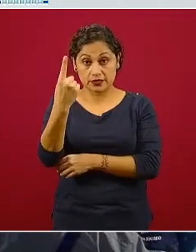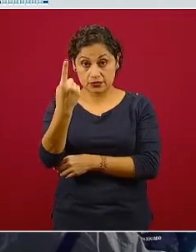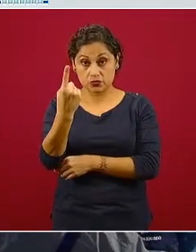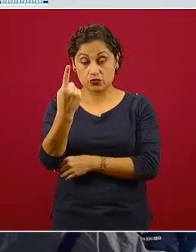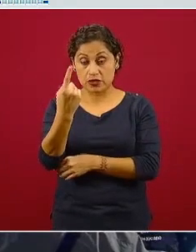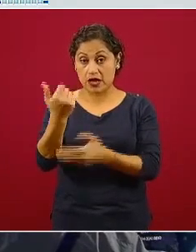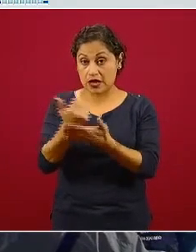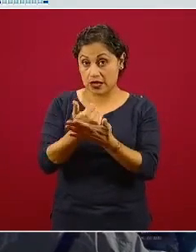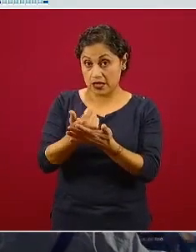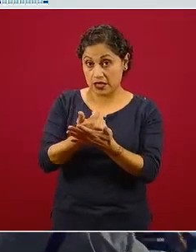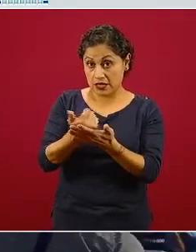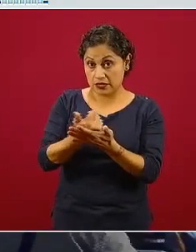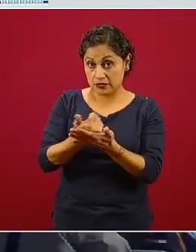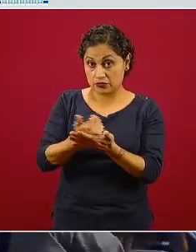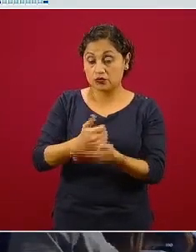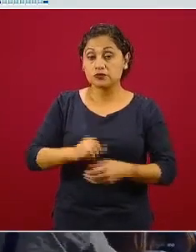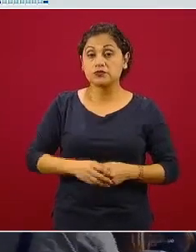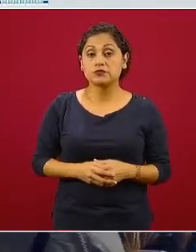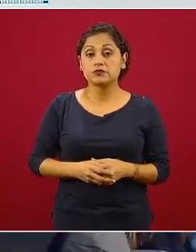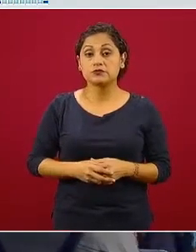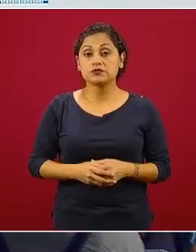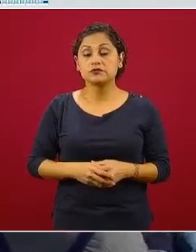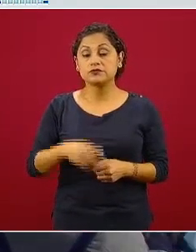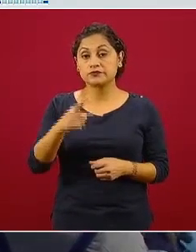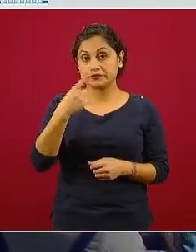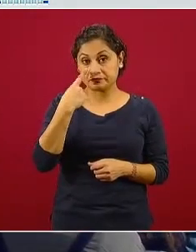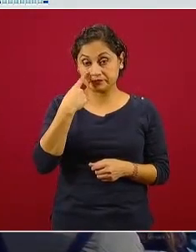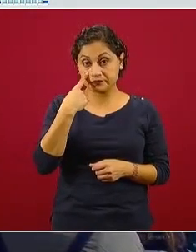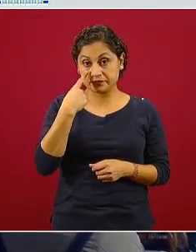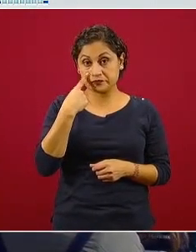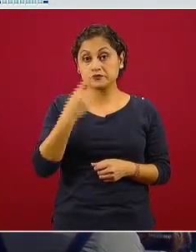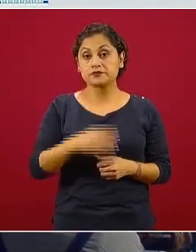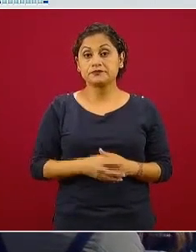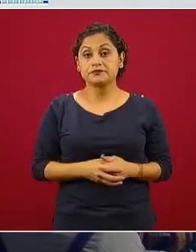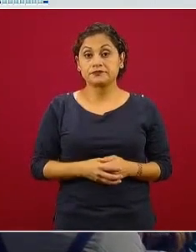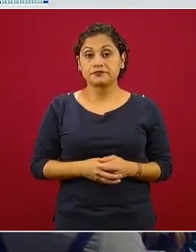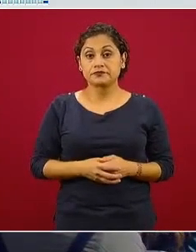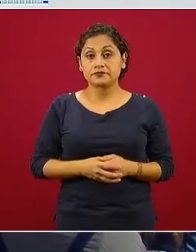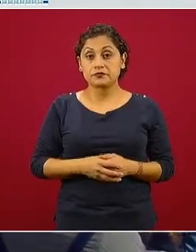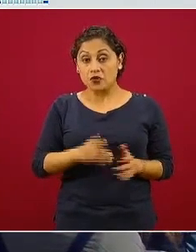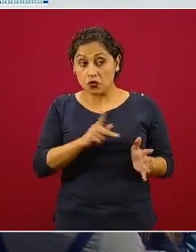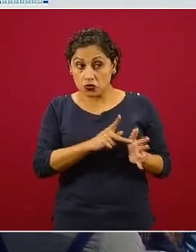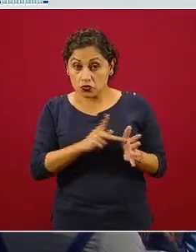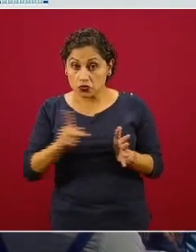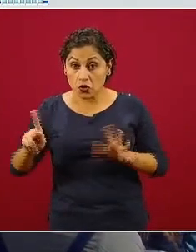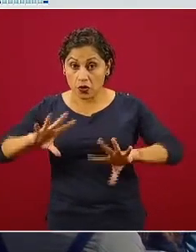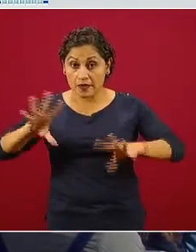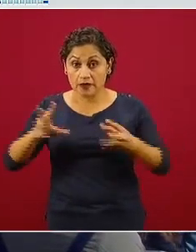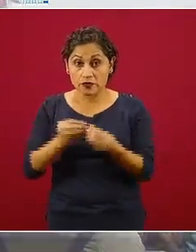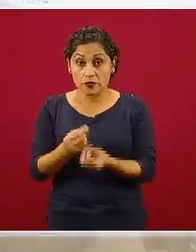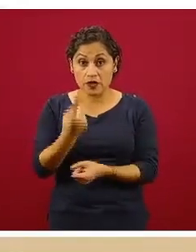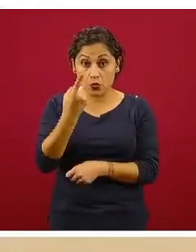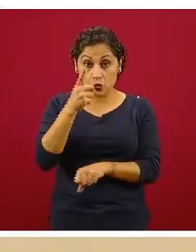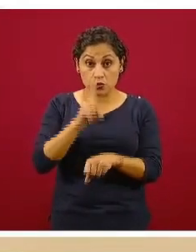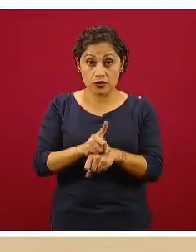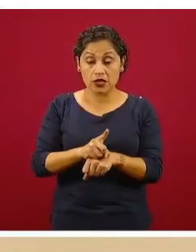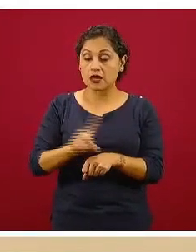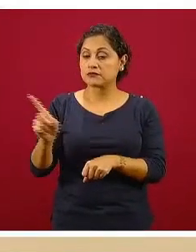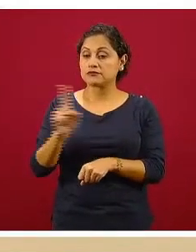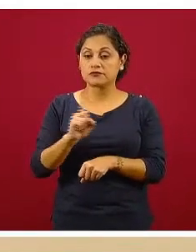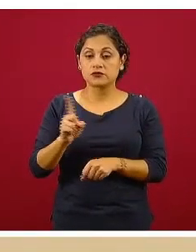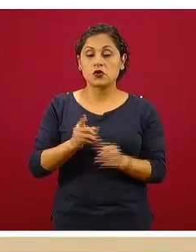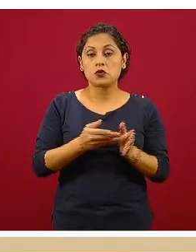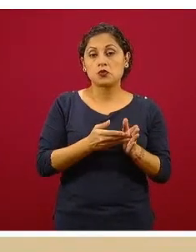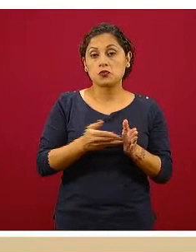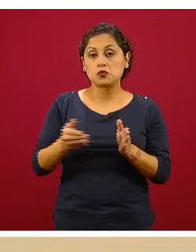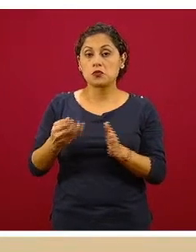Pero vean ustedes, y este es el mensaje principal, que no ocurrieron todas el 26 de mayo. Ocurrieron el